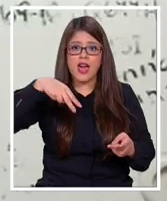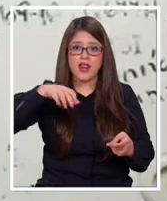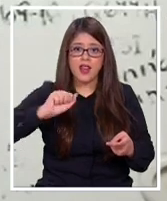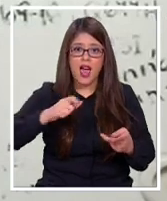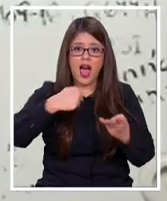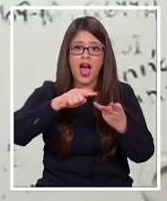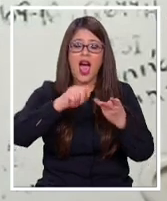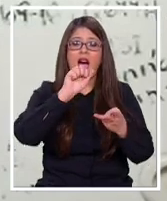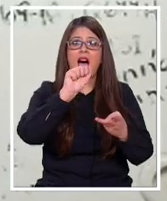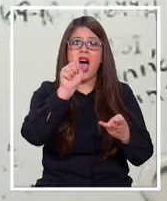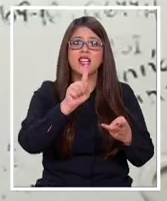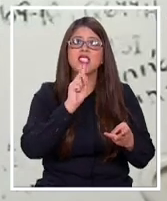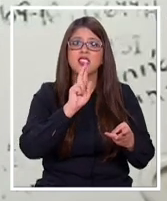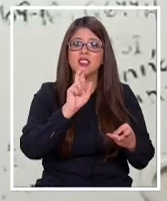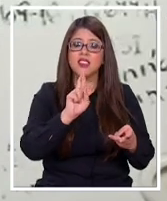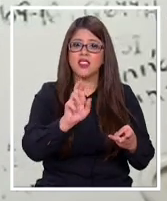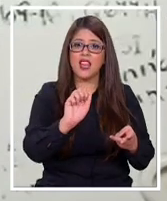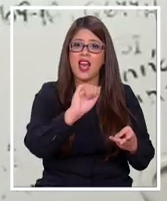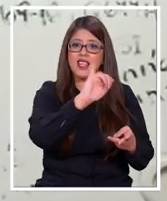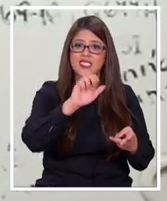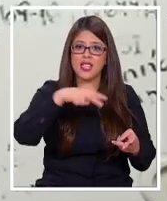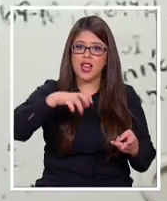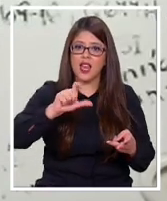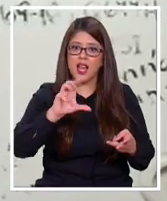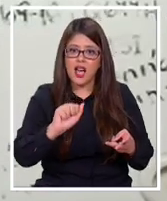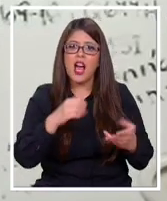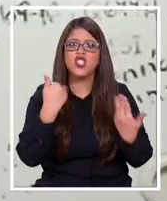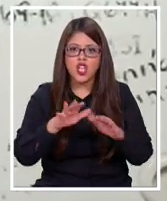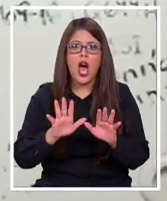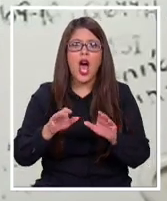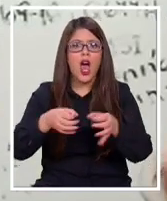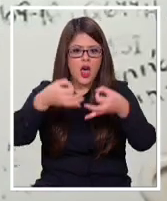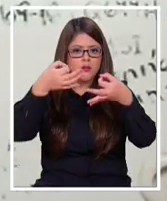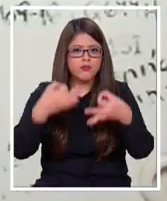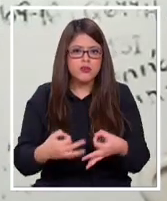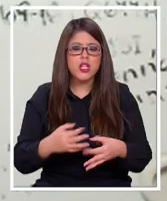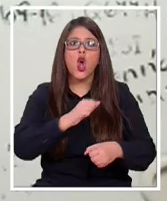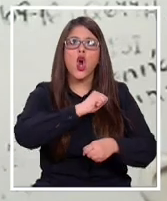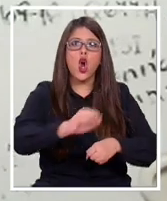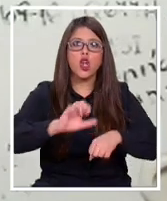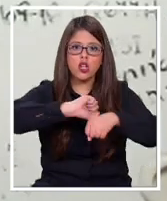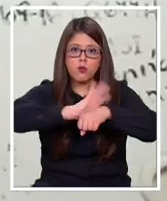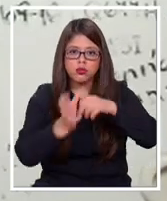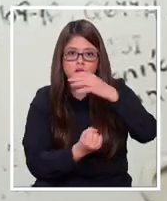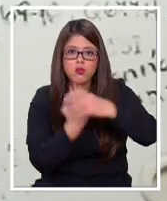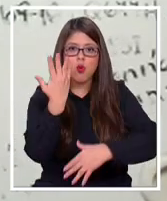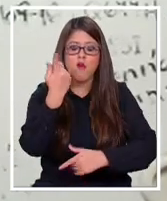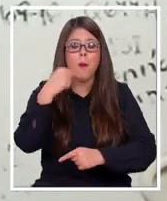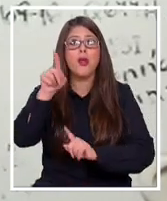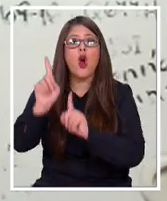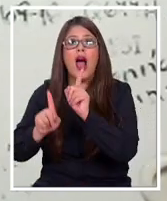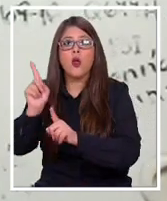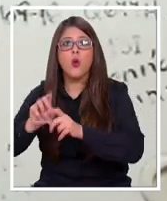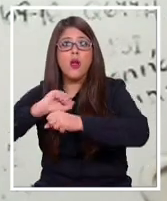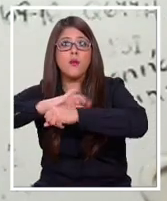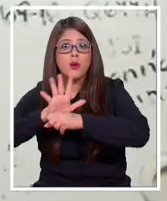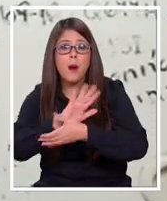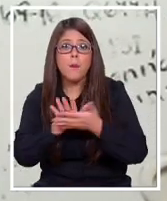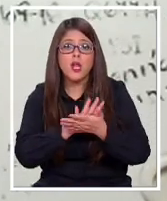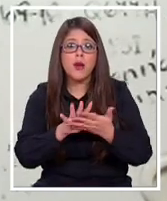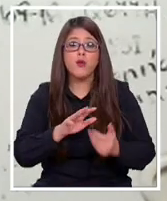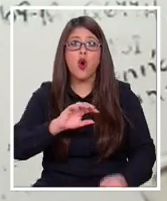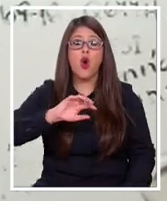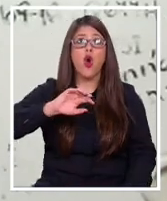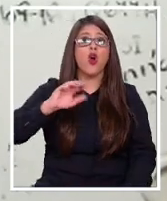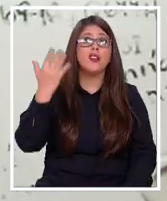eficaces contra la mayoría de las variantes que han sido identificadas y estudiadas hasta la fecha. Algunas variantes, como por ejemplo la